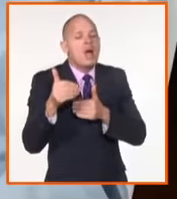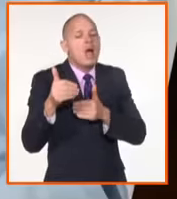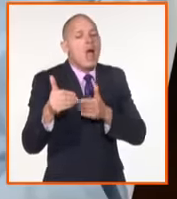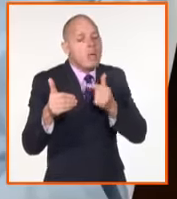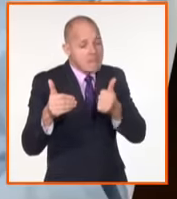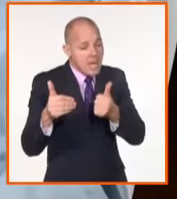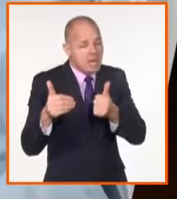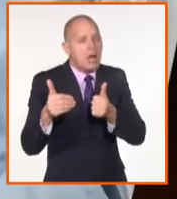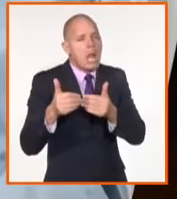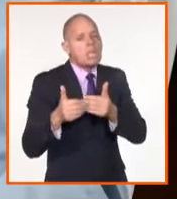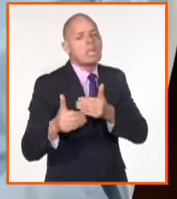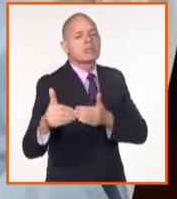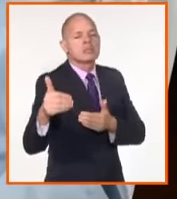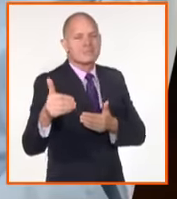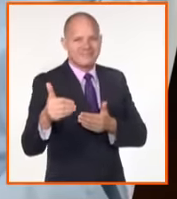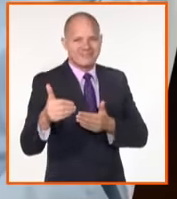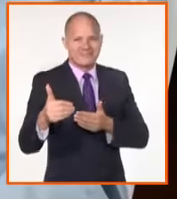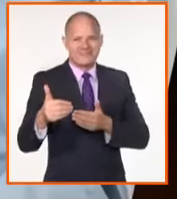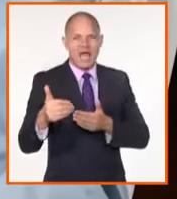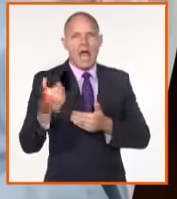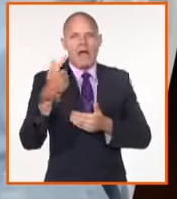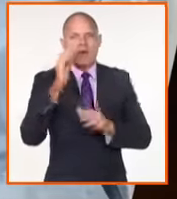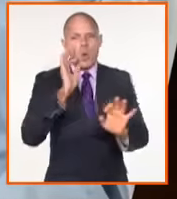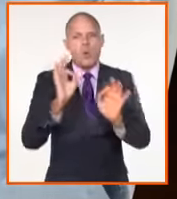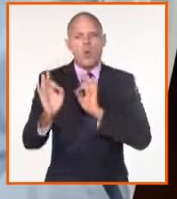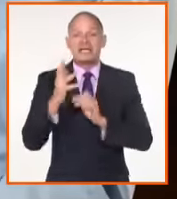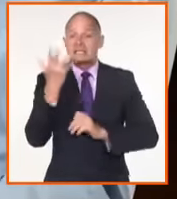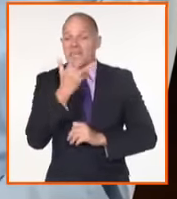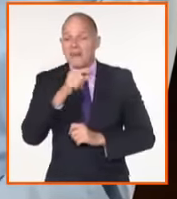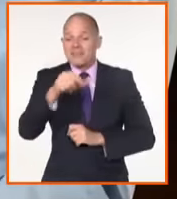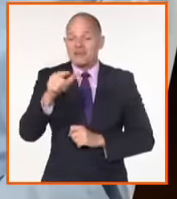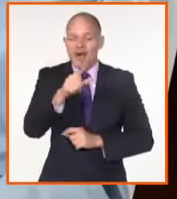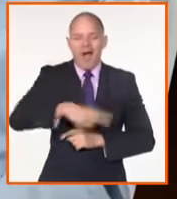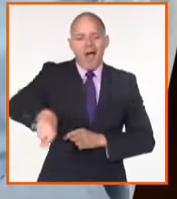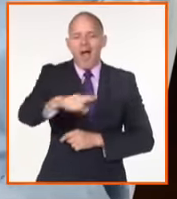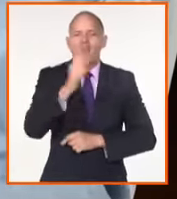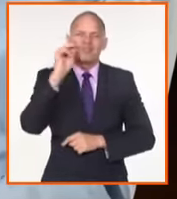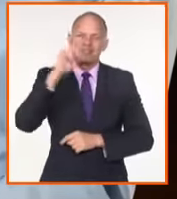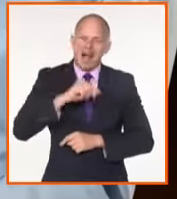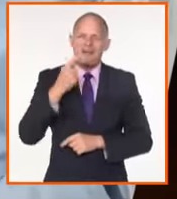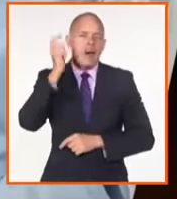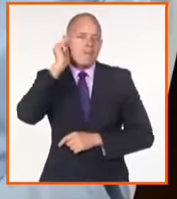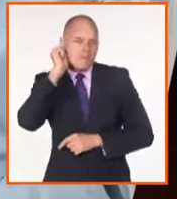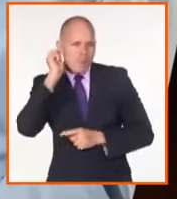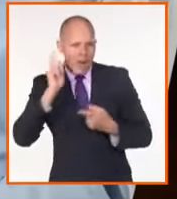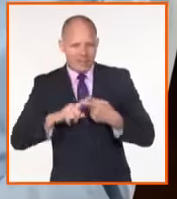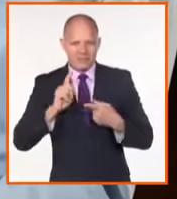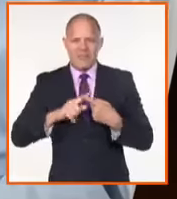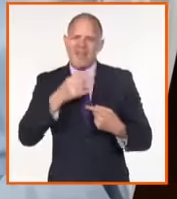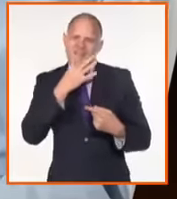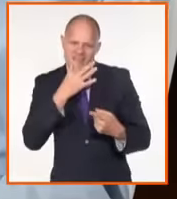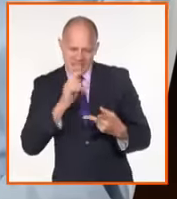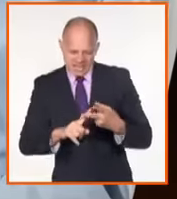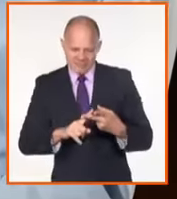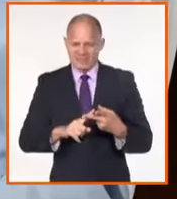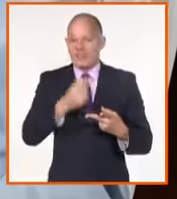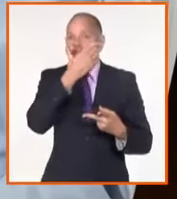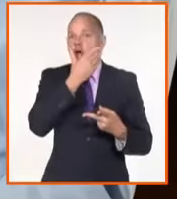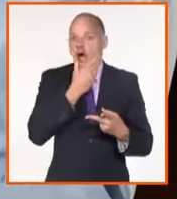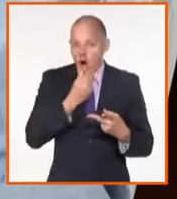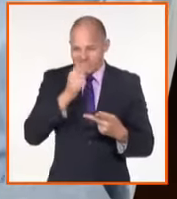las personas en situación de desventaja o de vulnerabilidad, hacia las mujeres, hacia los jóvenes, los niños y los